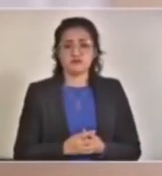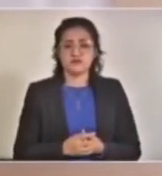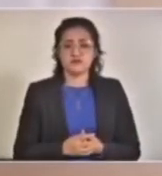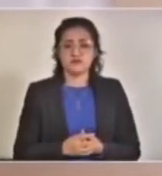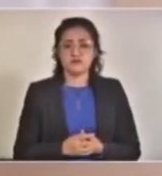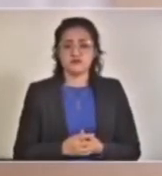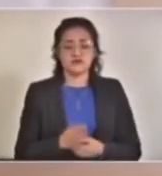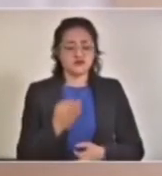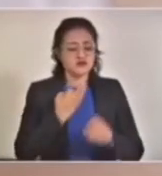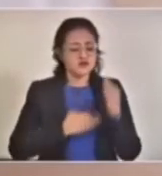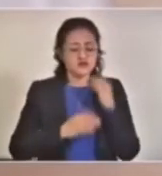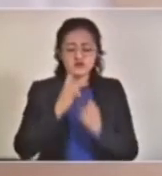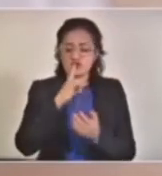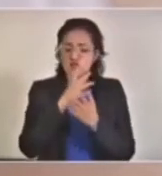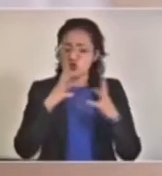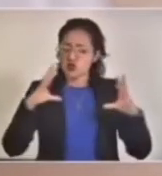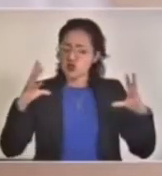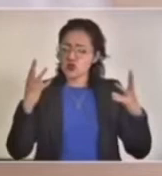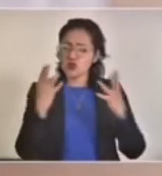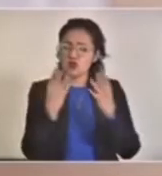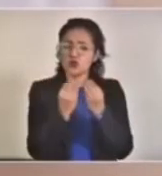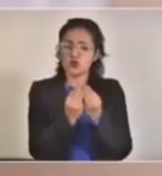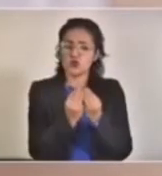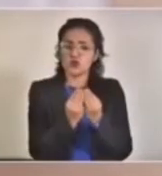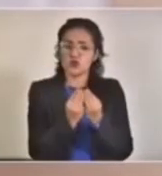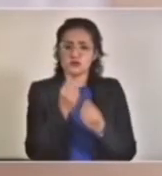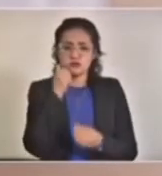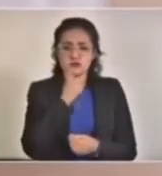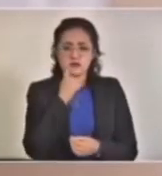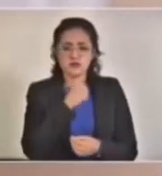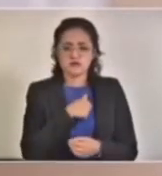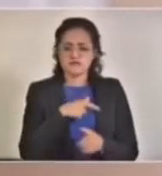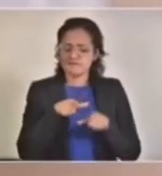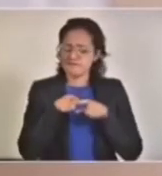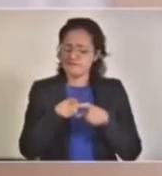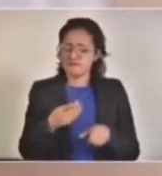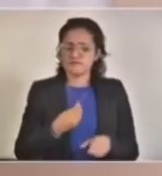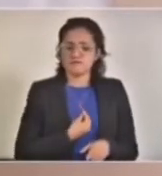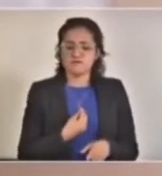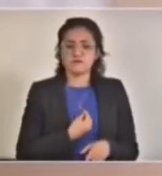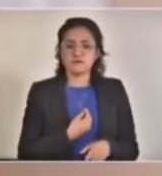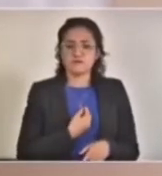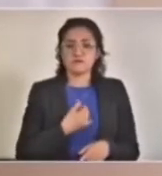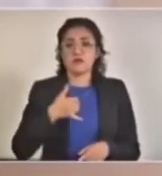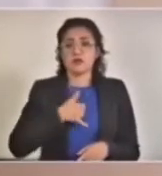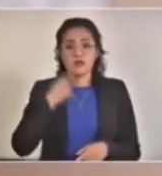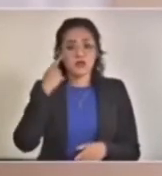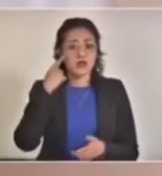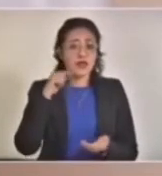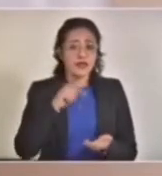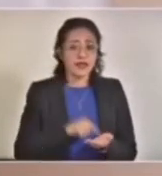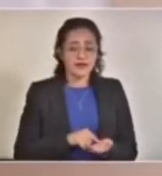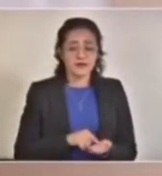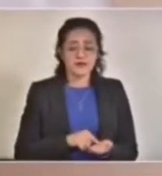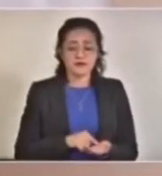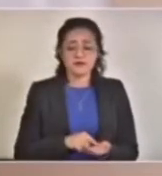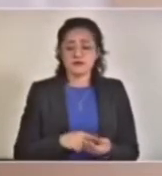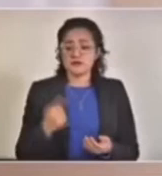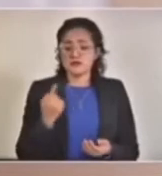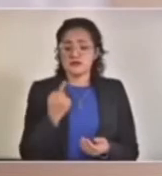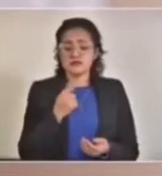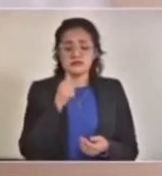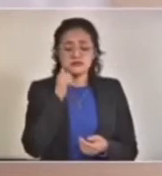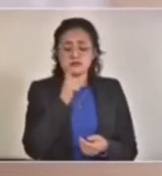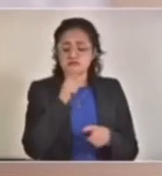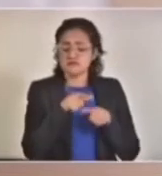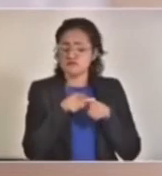unificada sigamos aguantando yo creo que si mantenemos